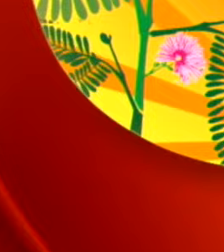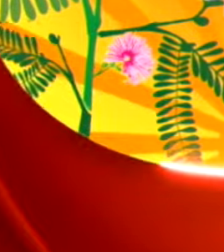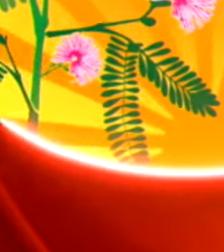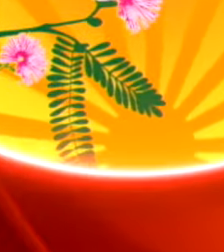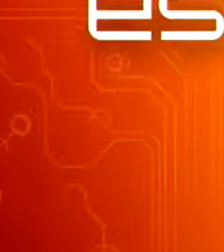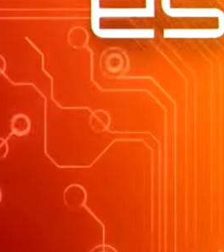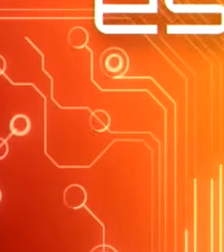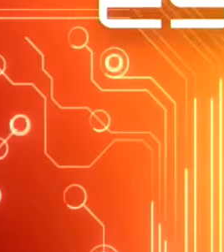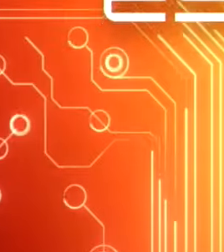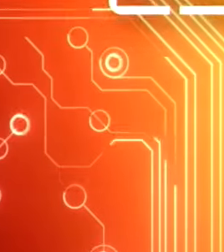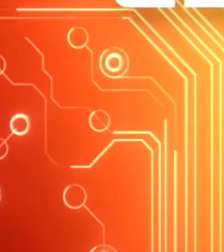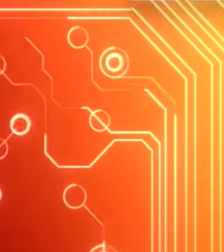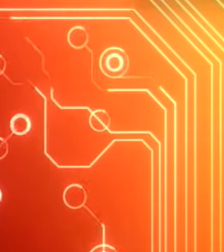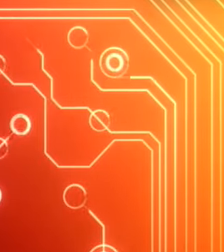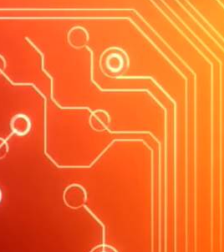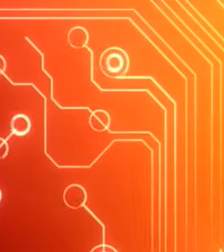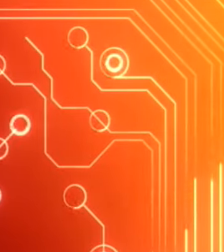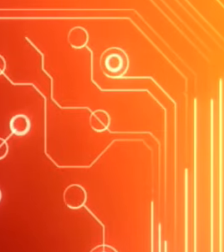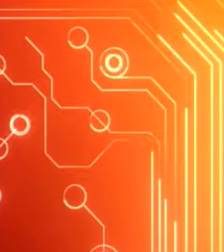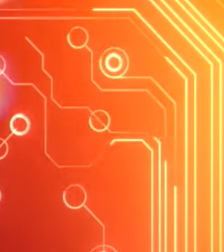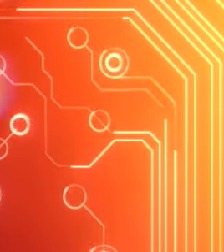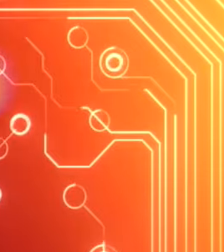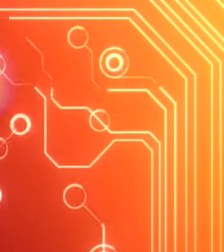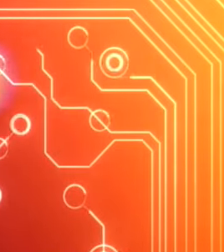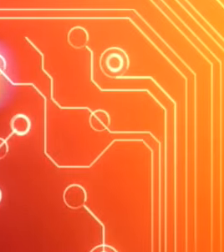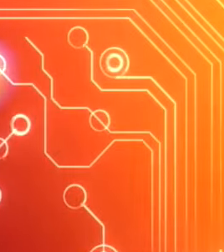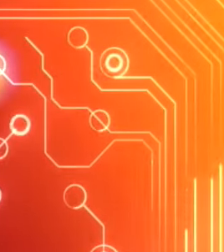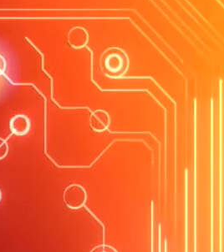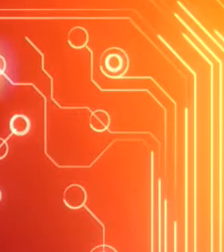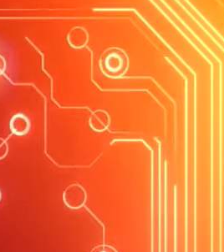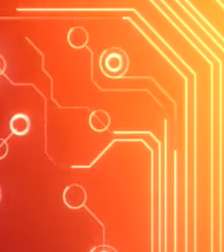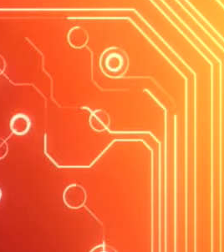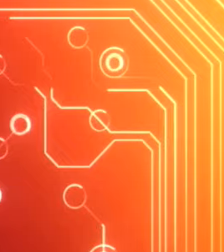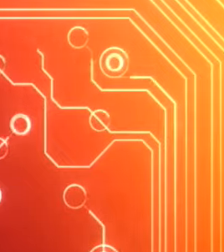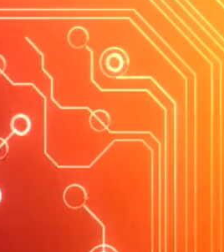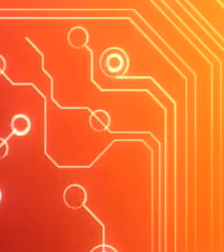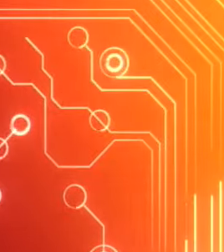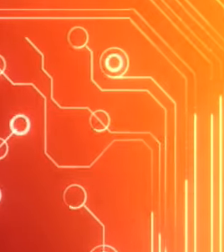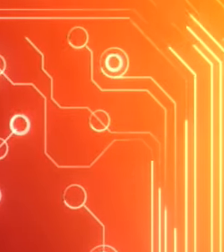junto a ustedes y para ustedes, porque Caguas es seguridad y futuro.